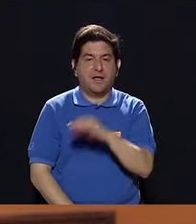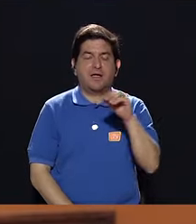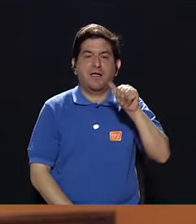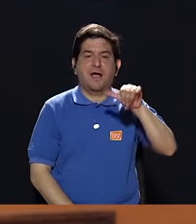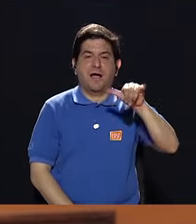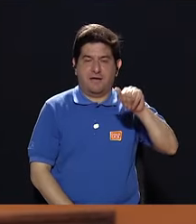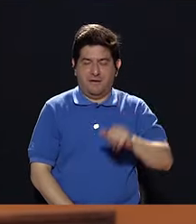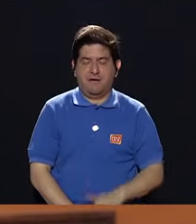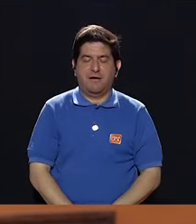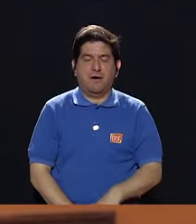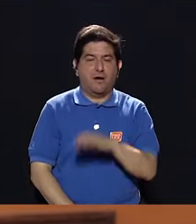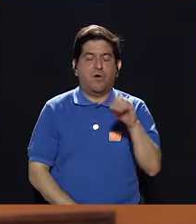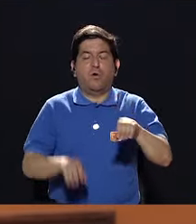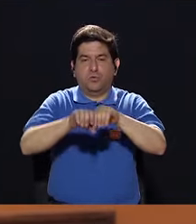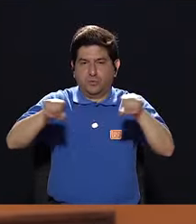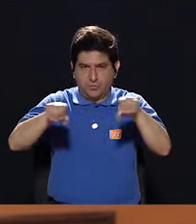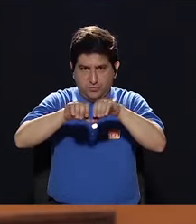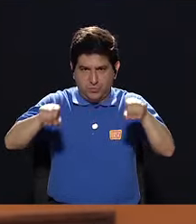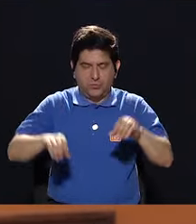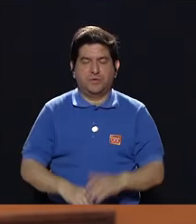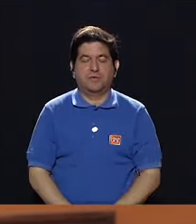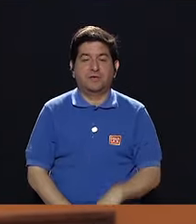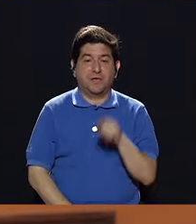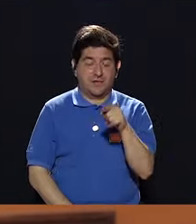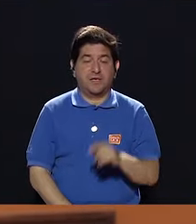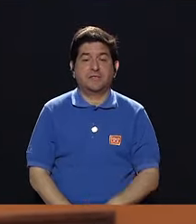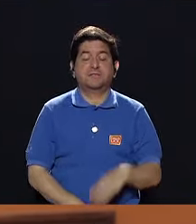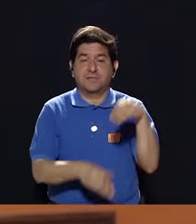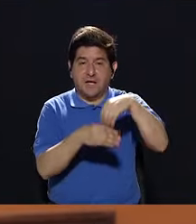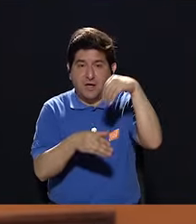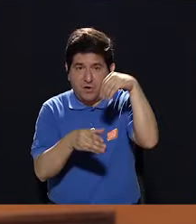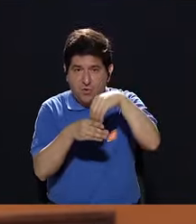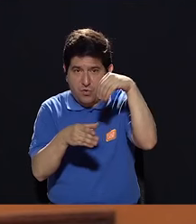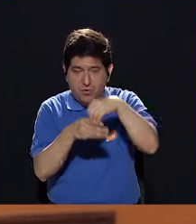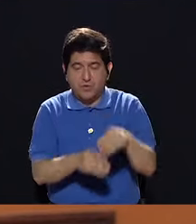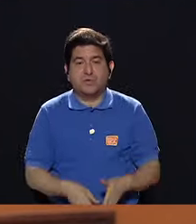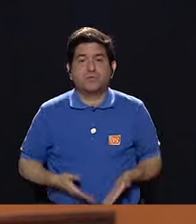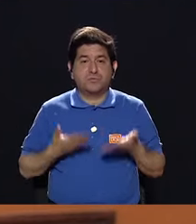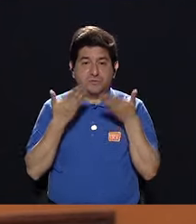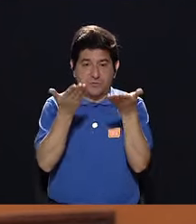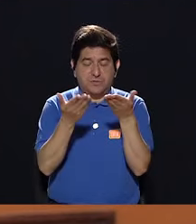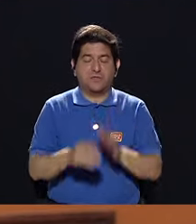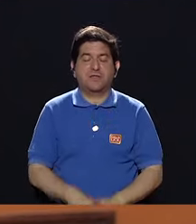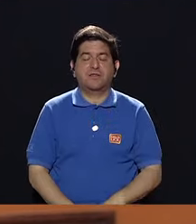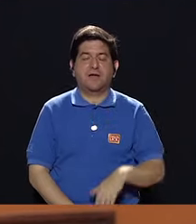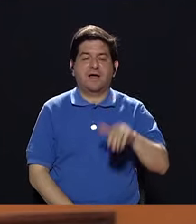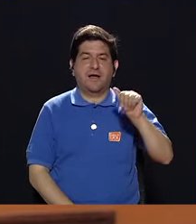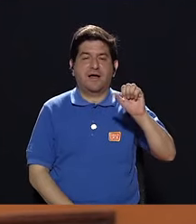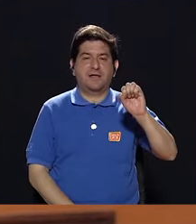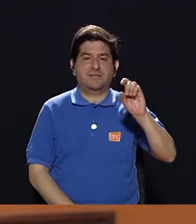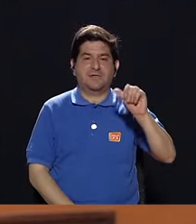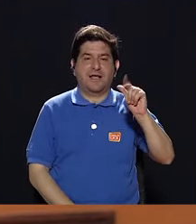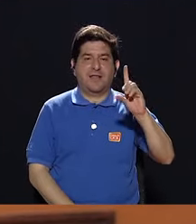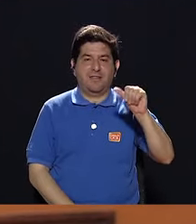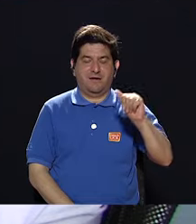con acueductos, porque es un aporte también que se le hace a las asadas,